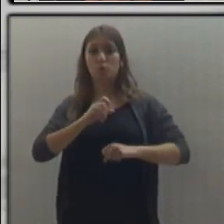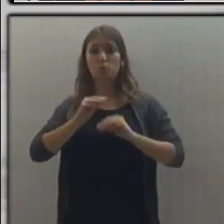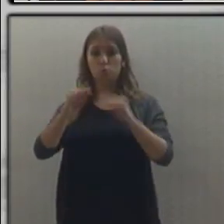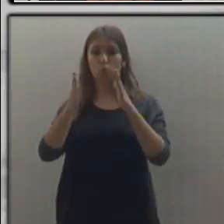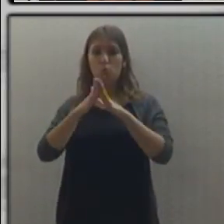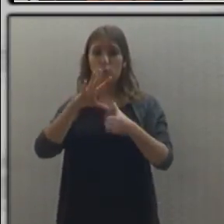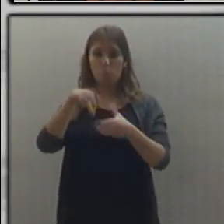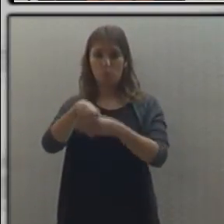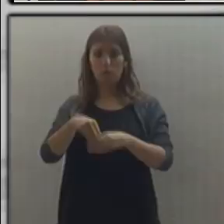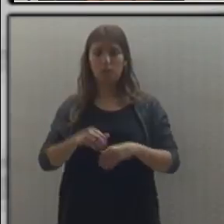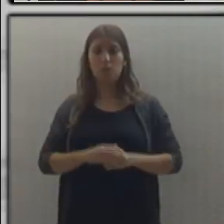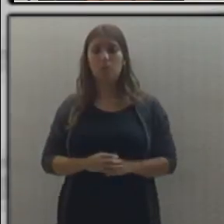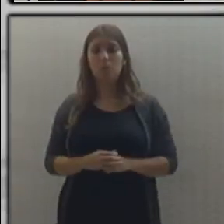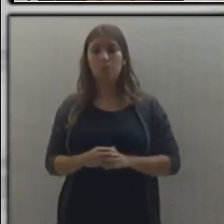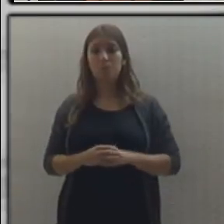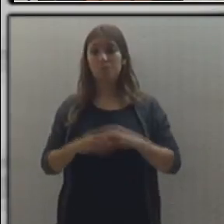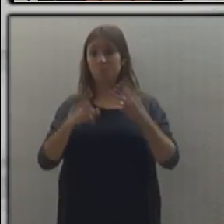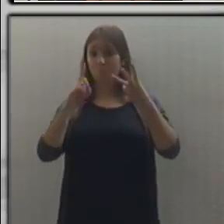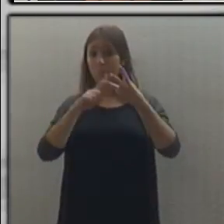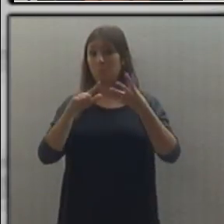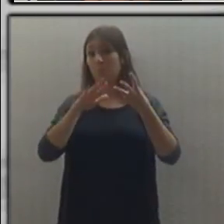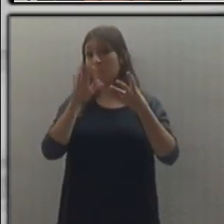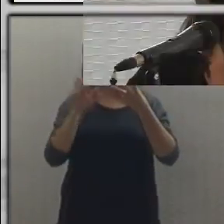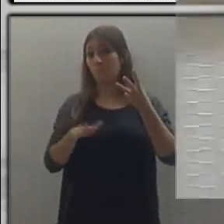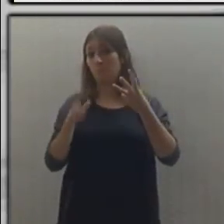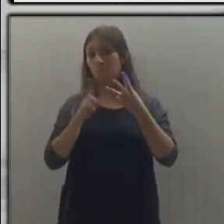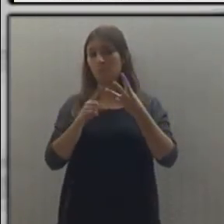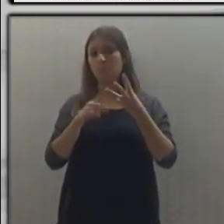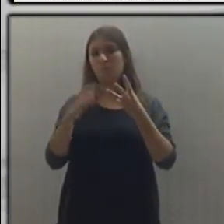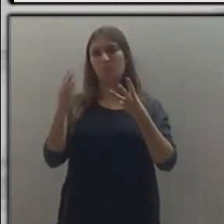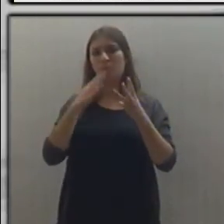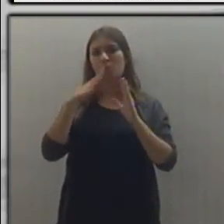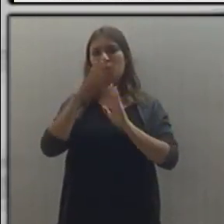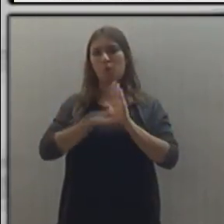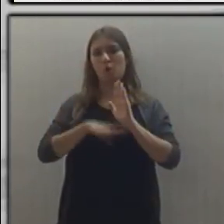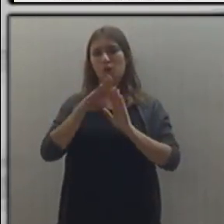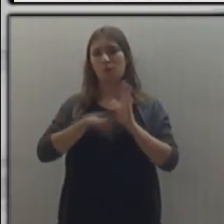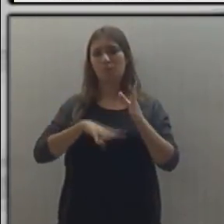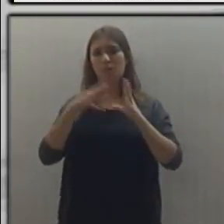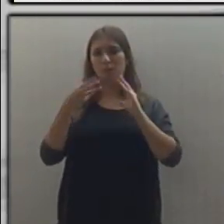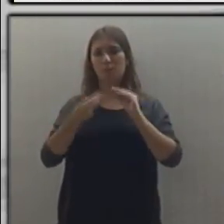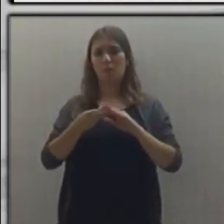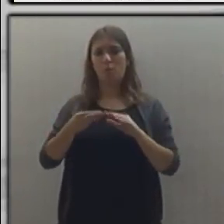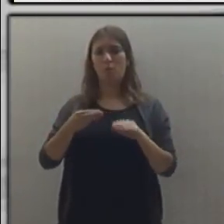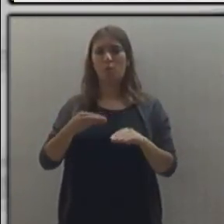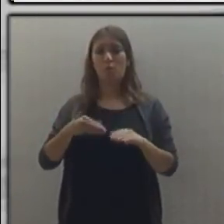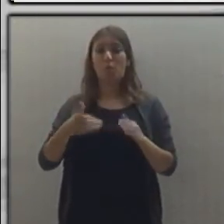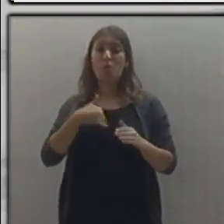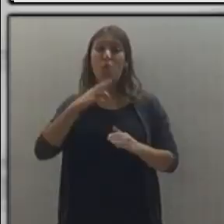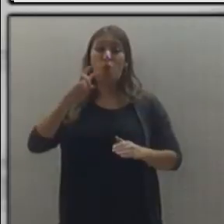sus viviendas. Y ya para finalizar, me centraré en los programas de adaptación funcional.